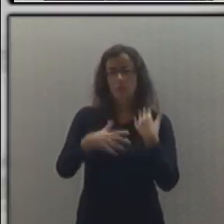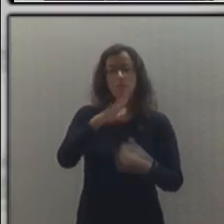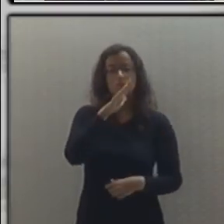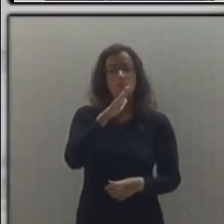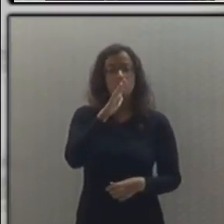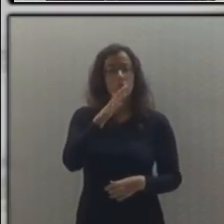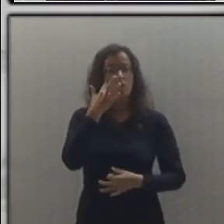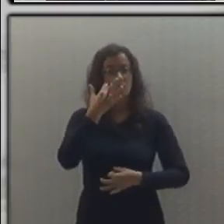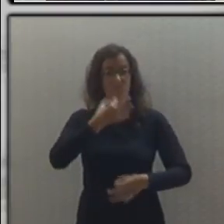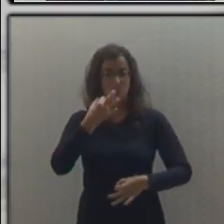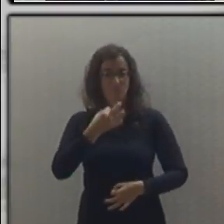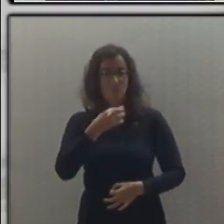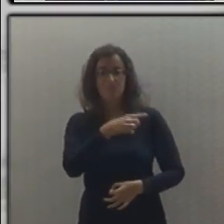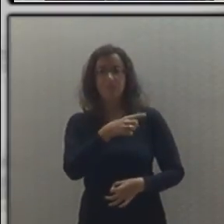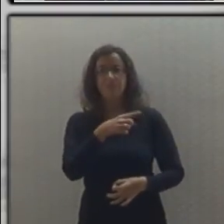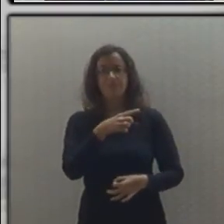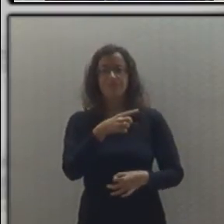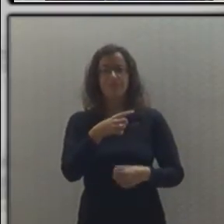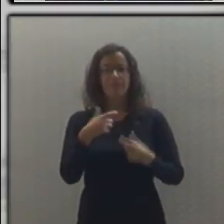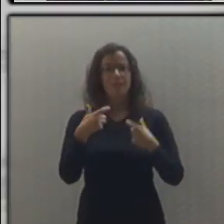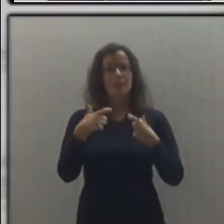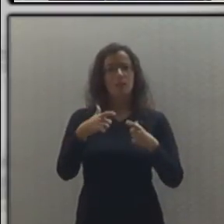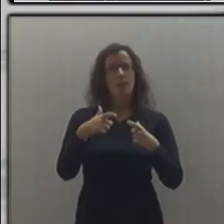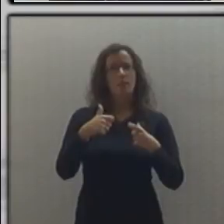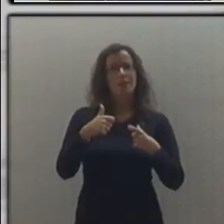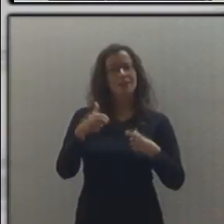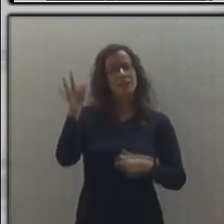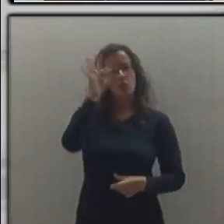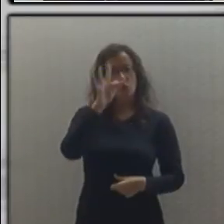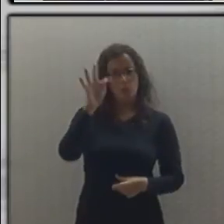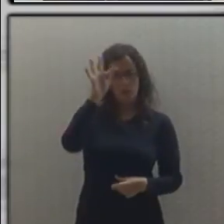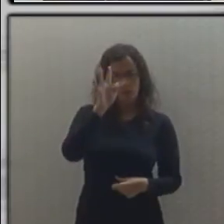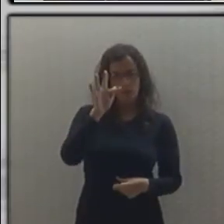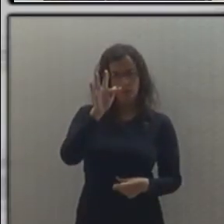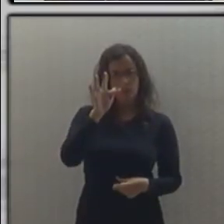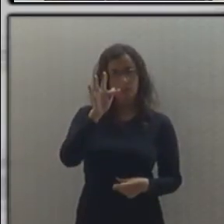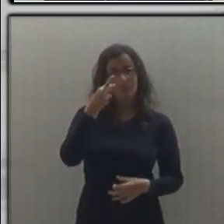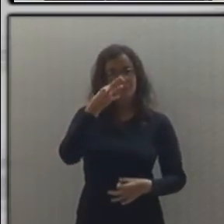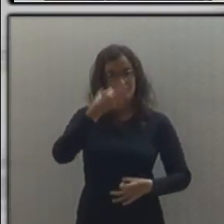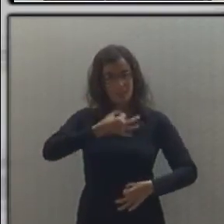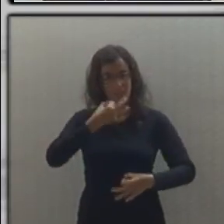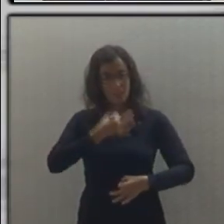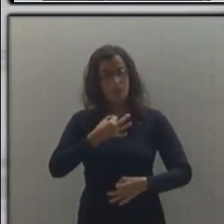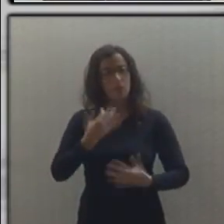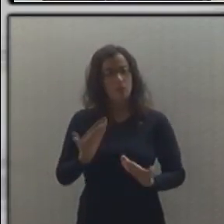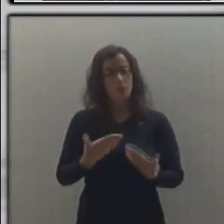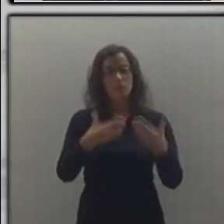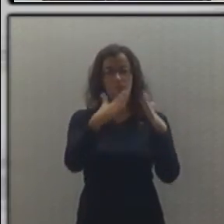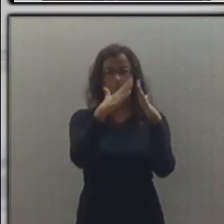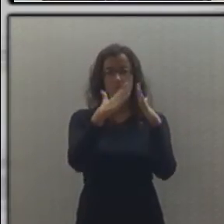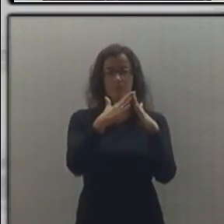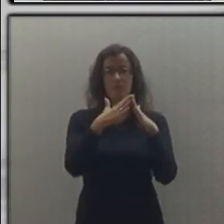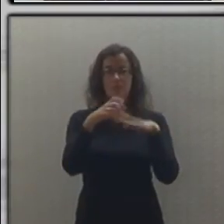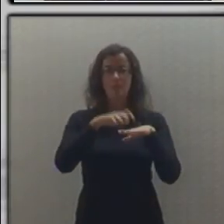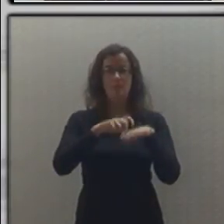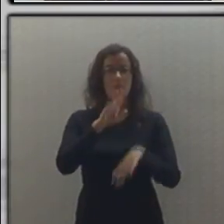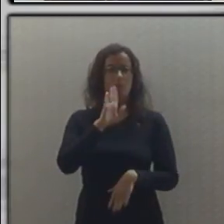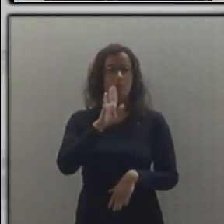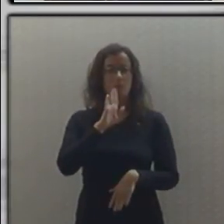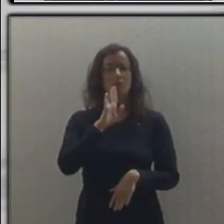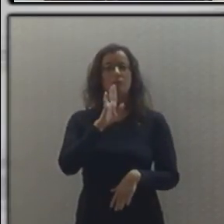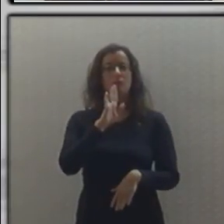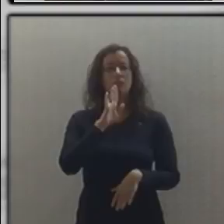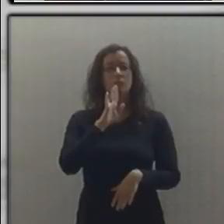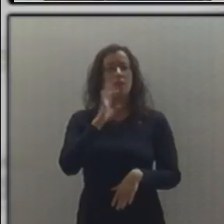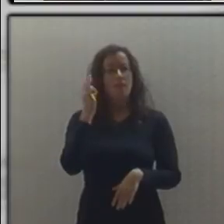realidad esta es una categoría, digamos, teórica, ¿no? La realidad es que este tipo de viviendas suelen darse o deberían